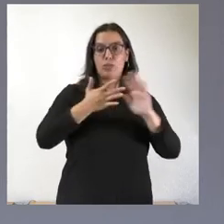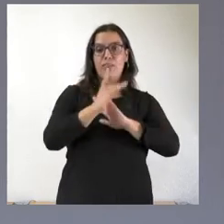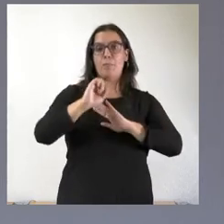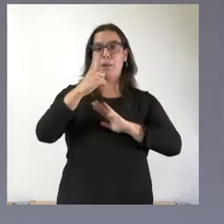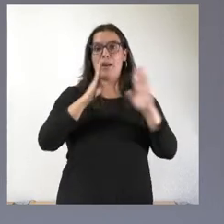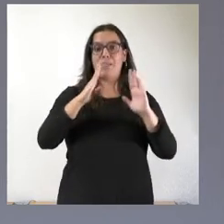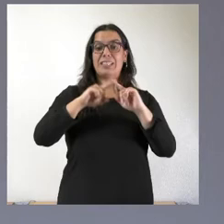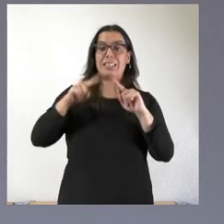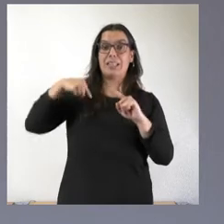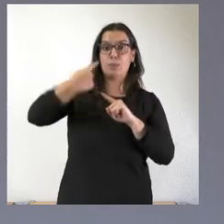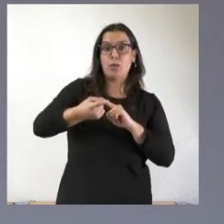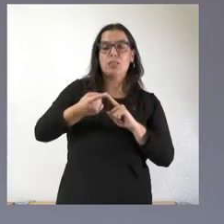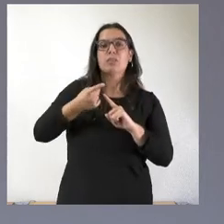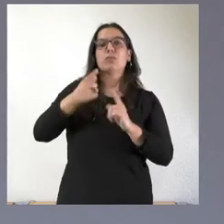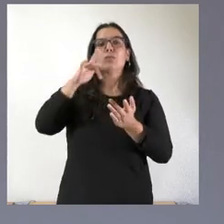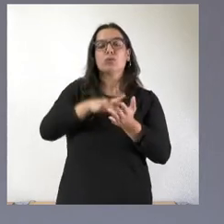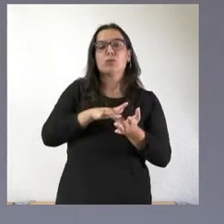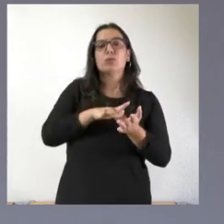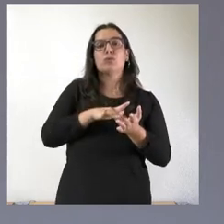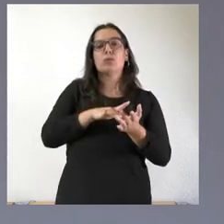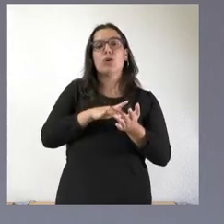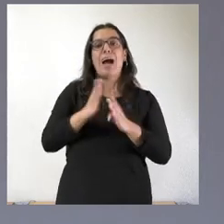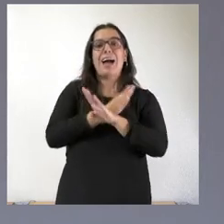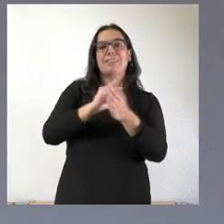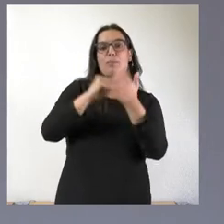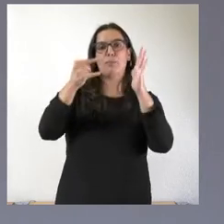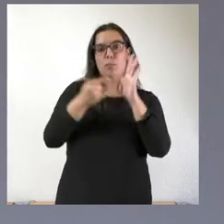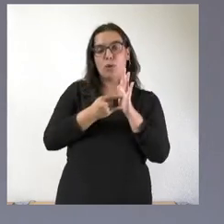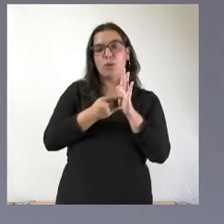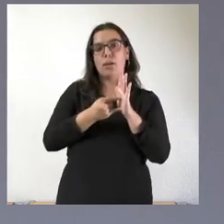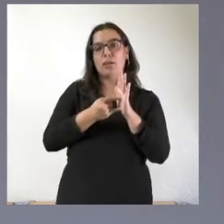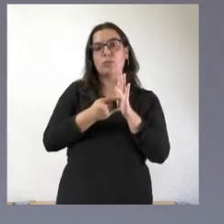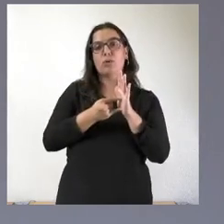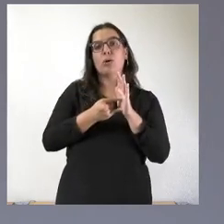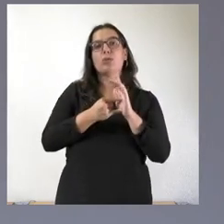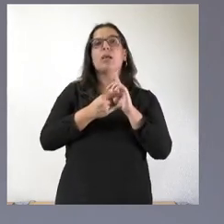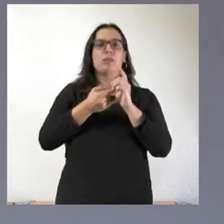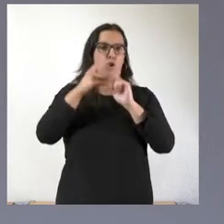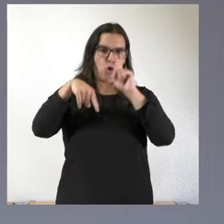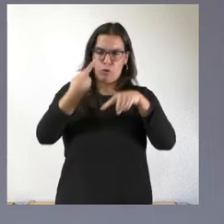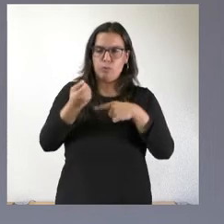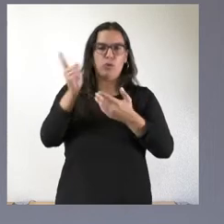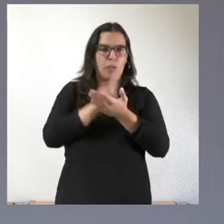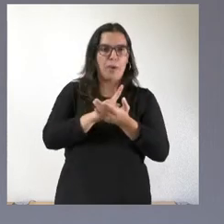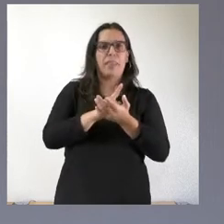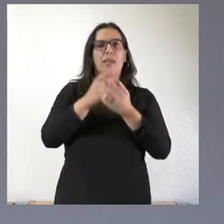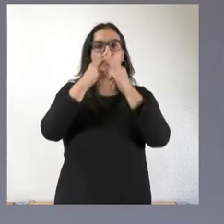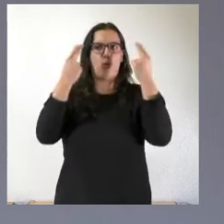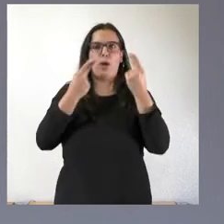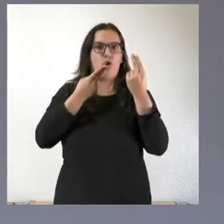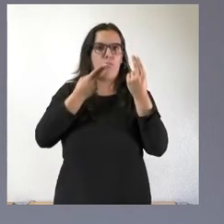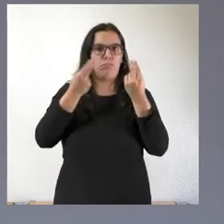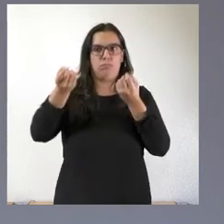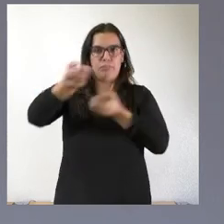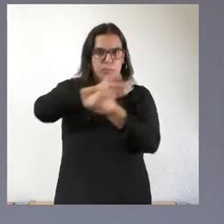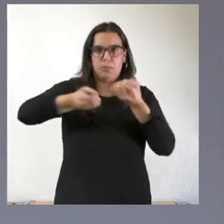dará lugar a los posteriores anteproyectos que se someterán de nuevo a información pública y de los que luego hablaremos.